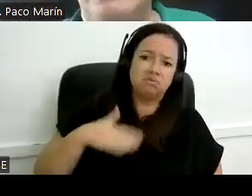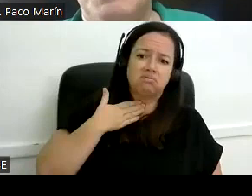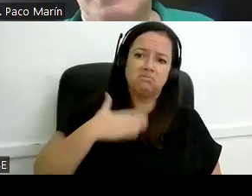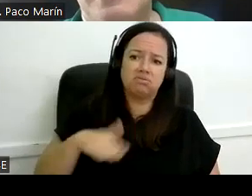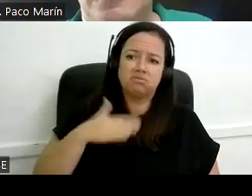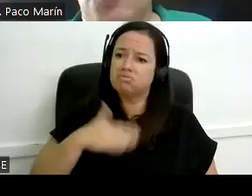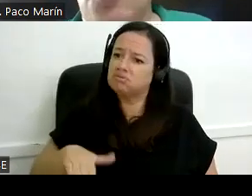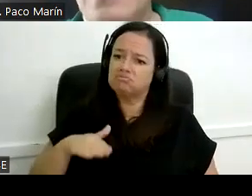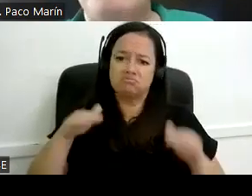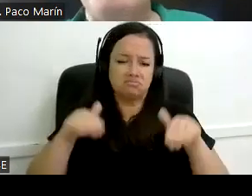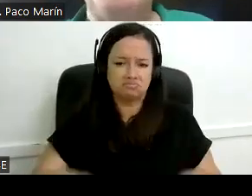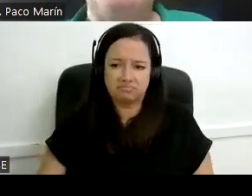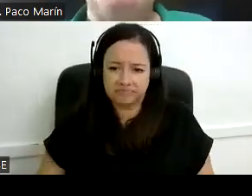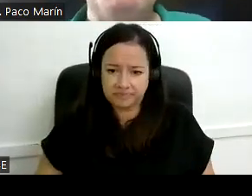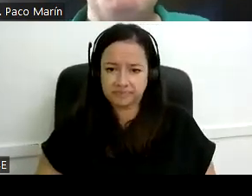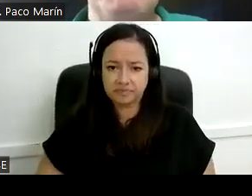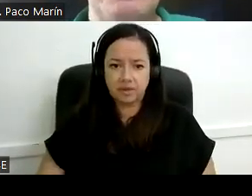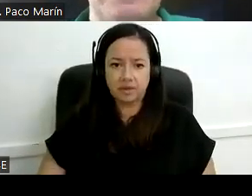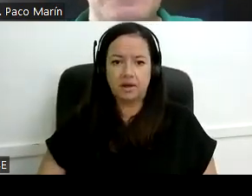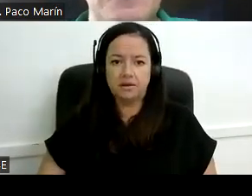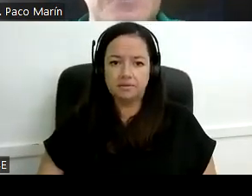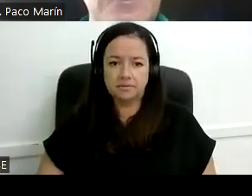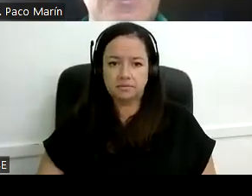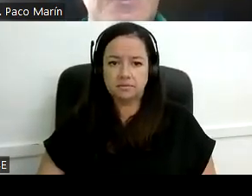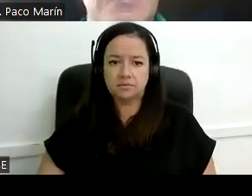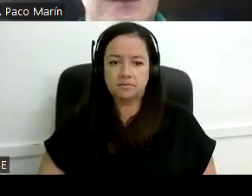la apetencia sexual.